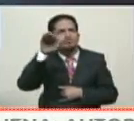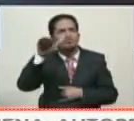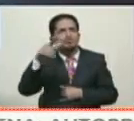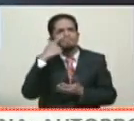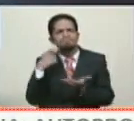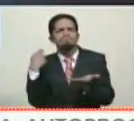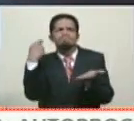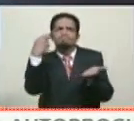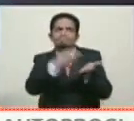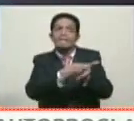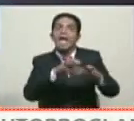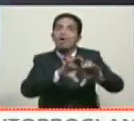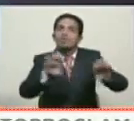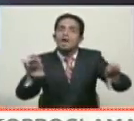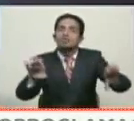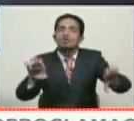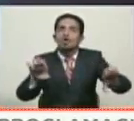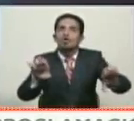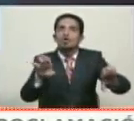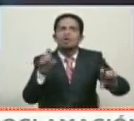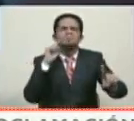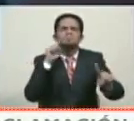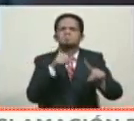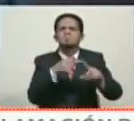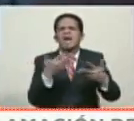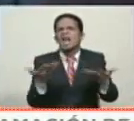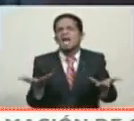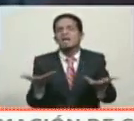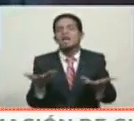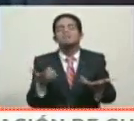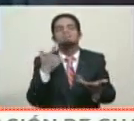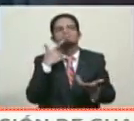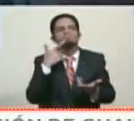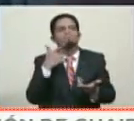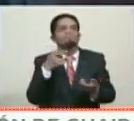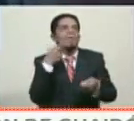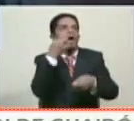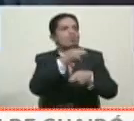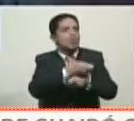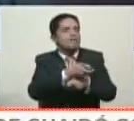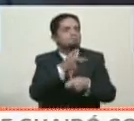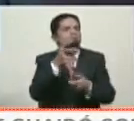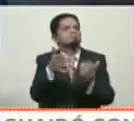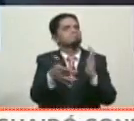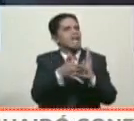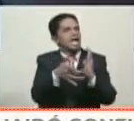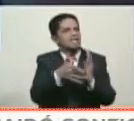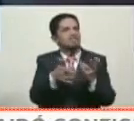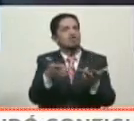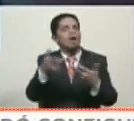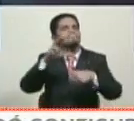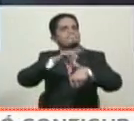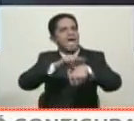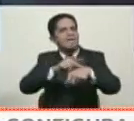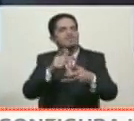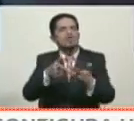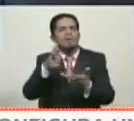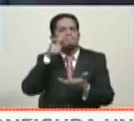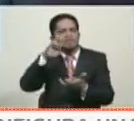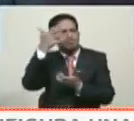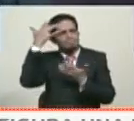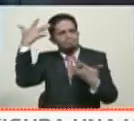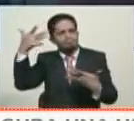en educación para que tengamos médicos, técnicos agrícolas, veterinarios, matemáticos,